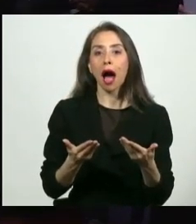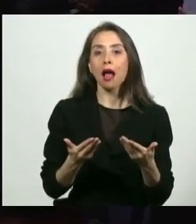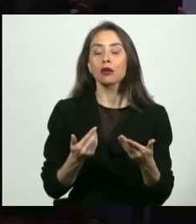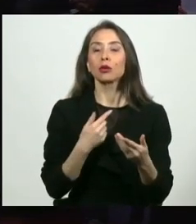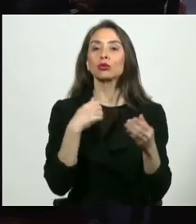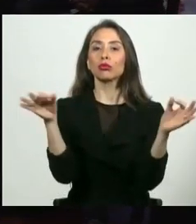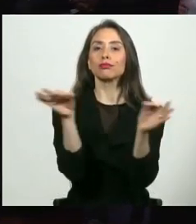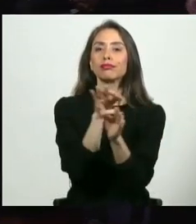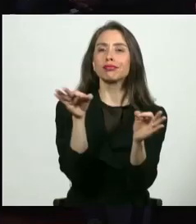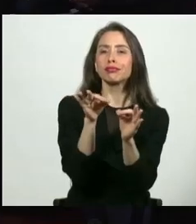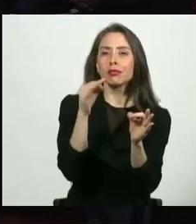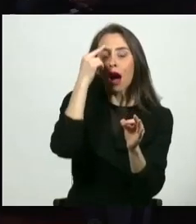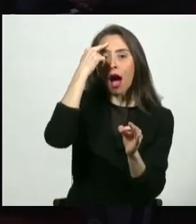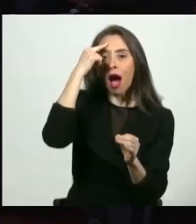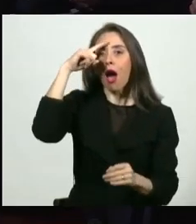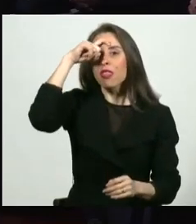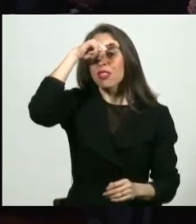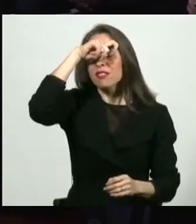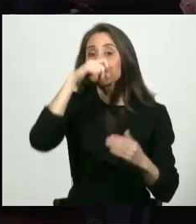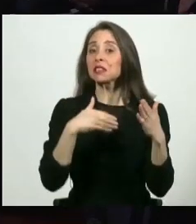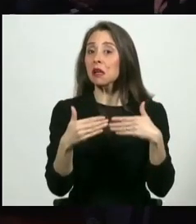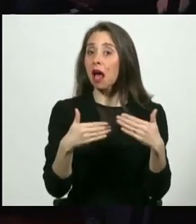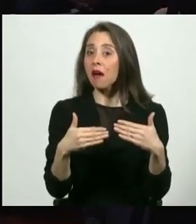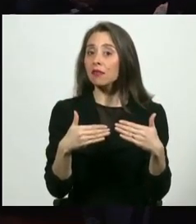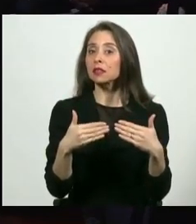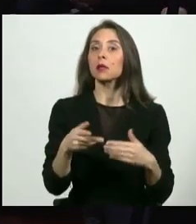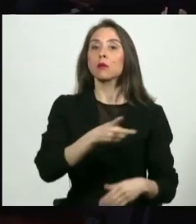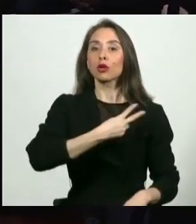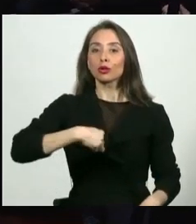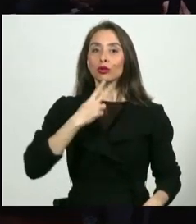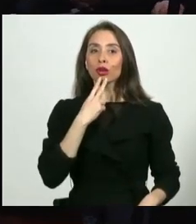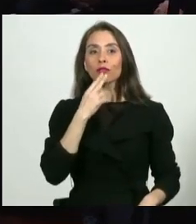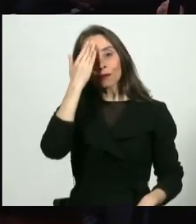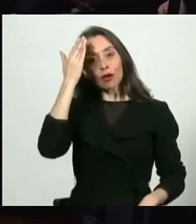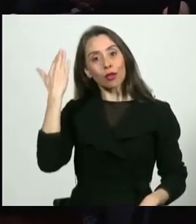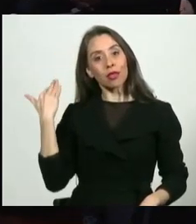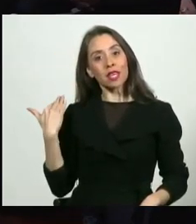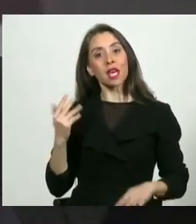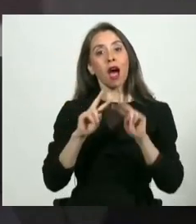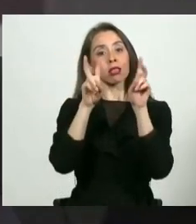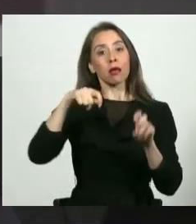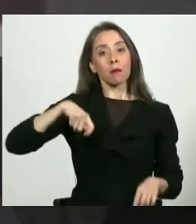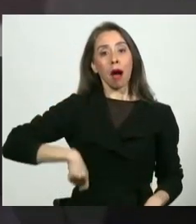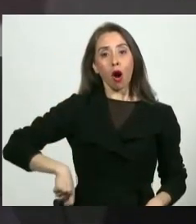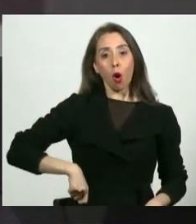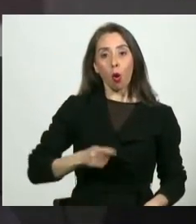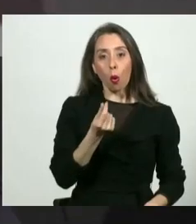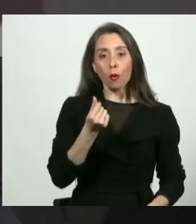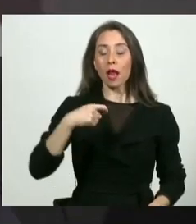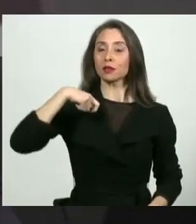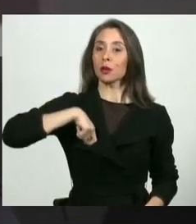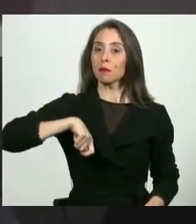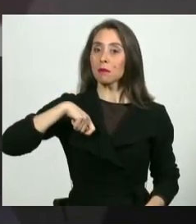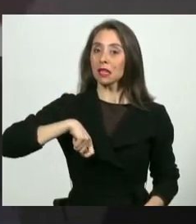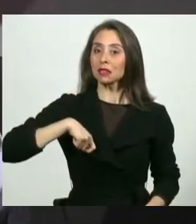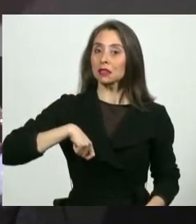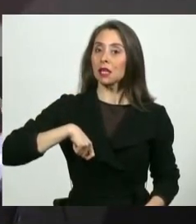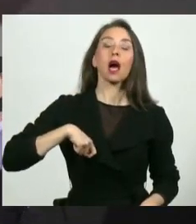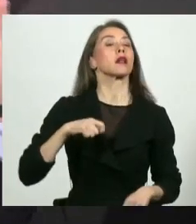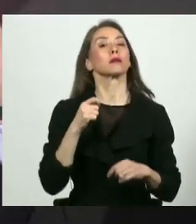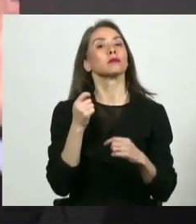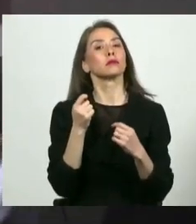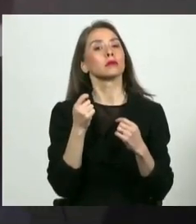este contexto porque es difícil a rato, y lo digo en función de lo que hemos vivido estos días a propósito del tema de las jubilaciones, del tema de las pensiones, de mirar la